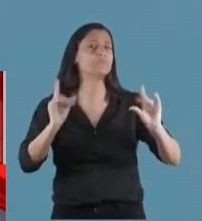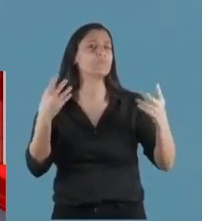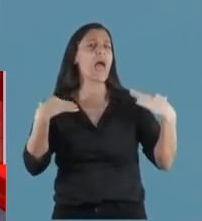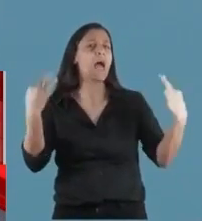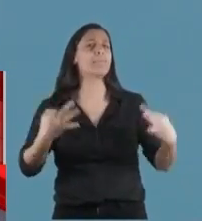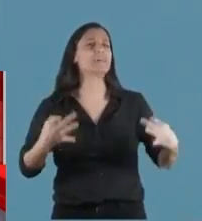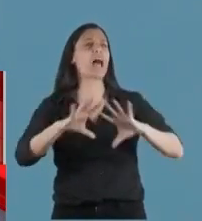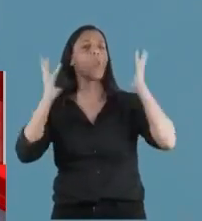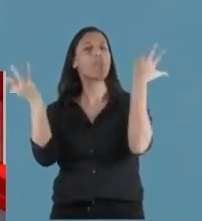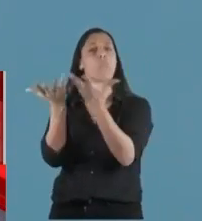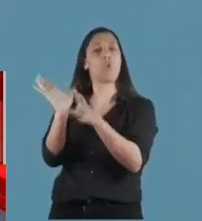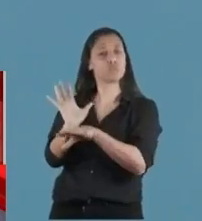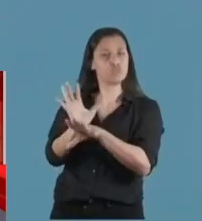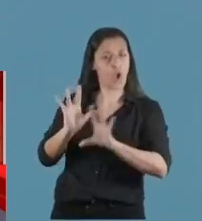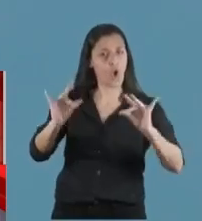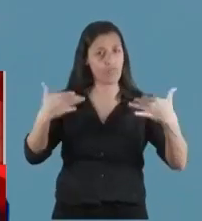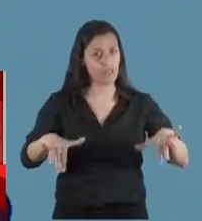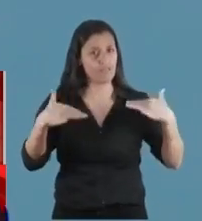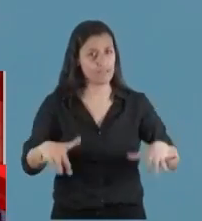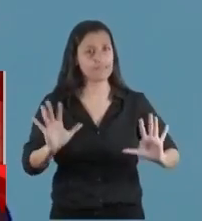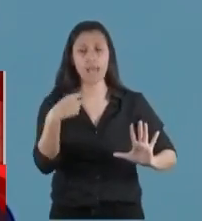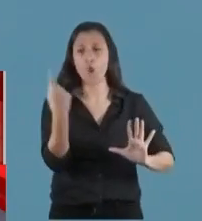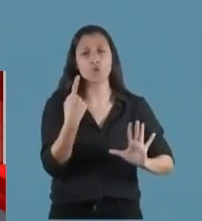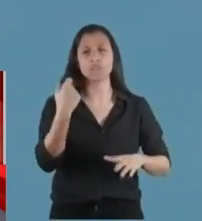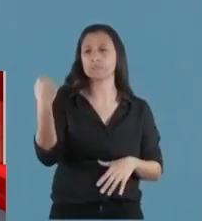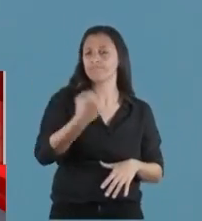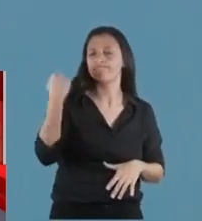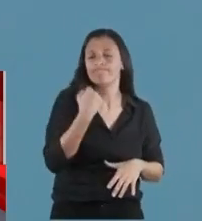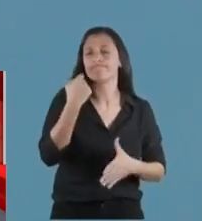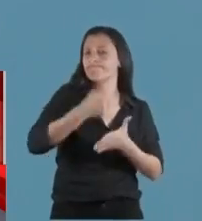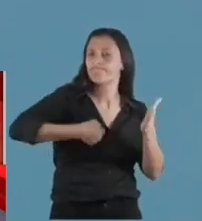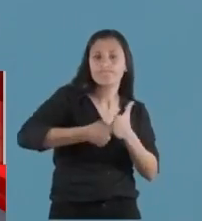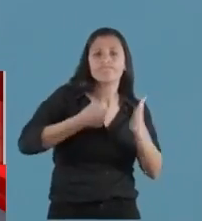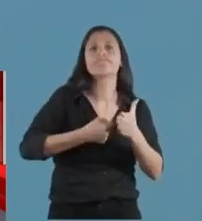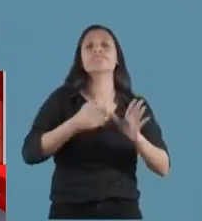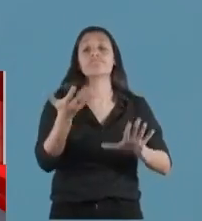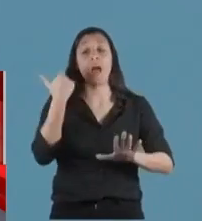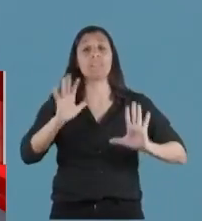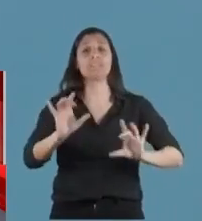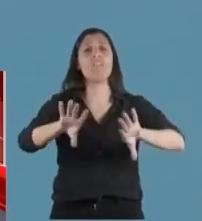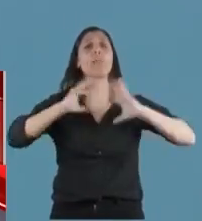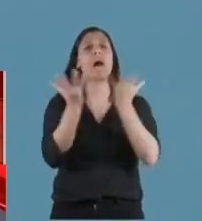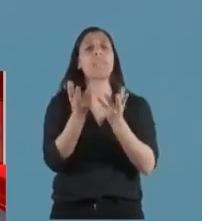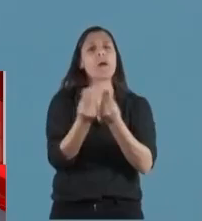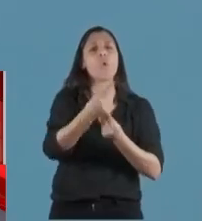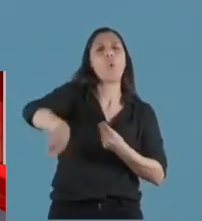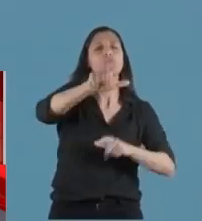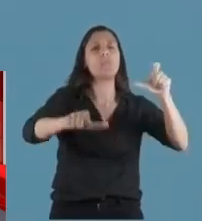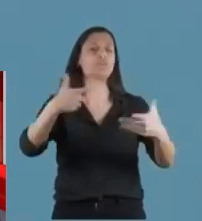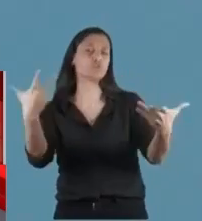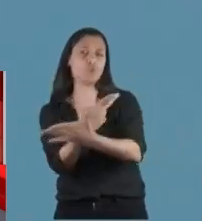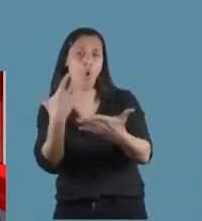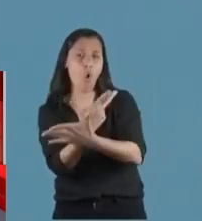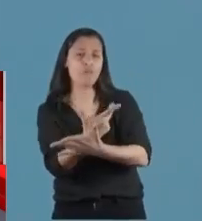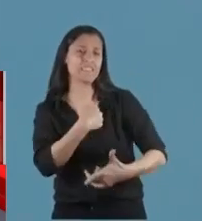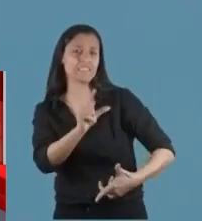un tiempo complejo, difícil, tratando de superar una pandemia que ha lastimado a todo el mundo y tratando